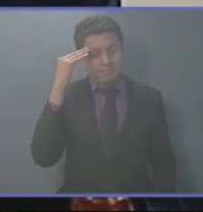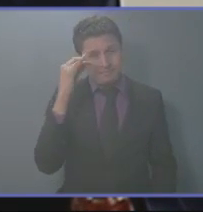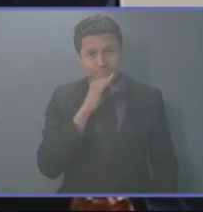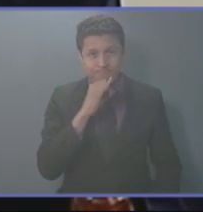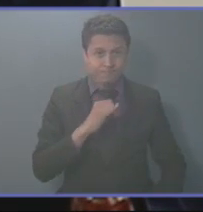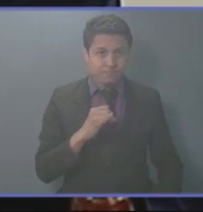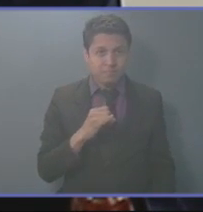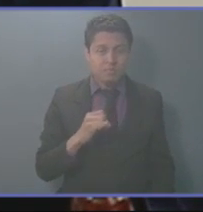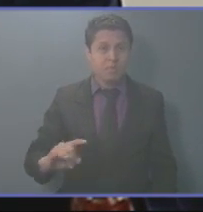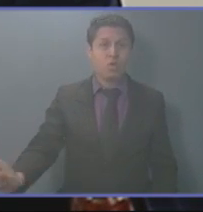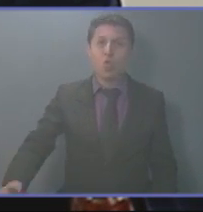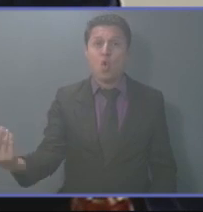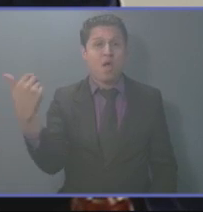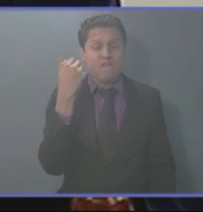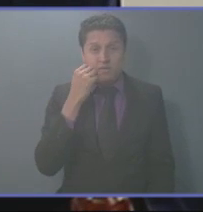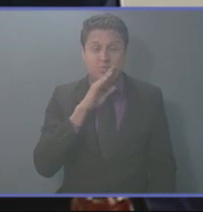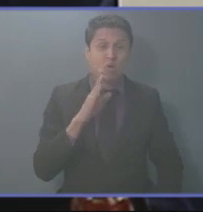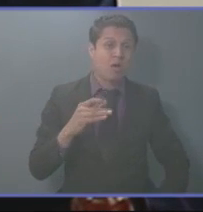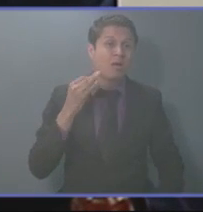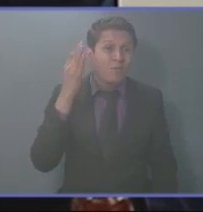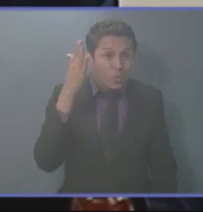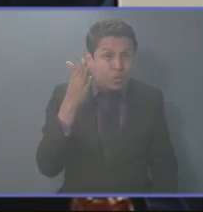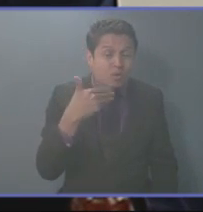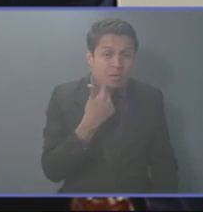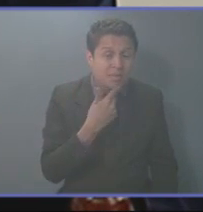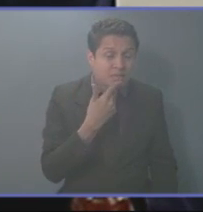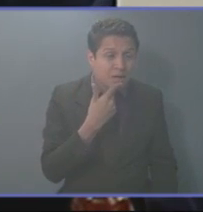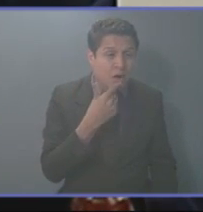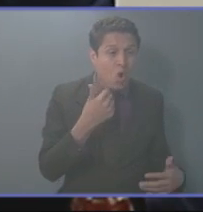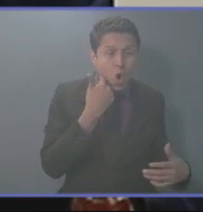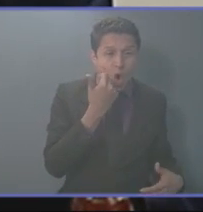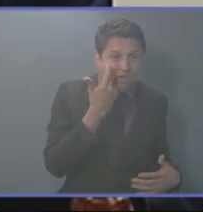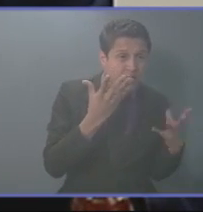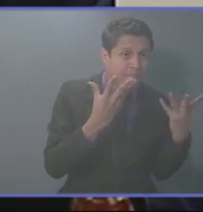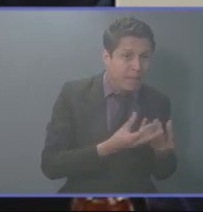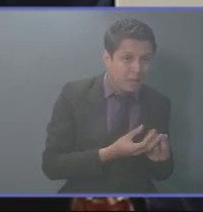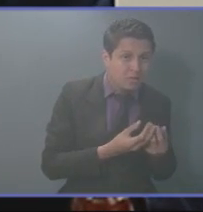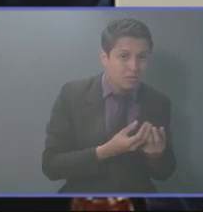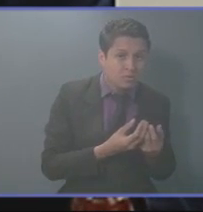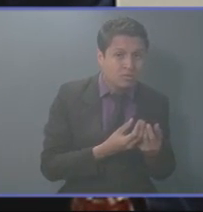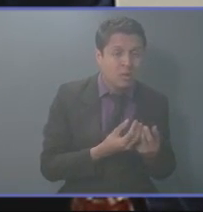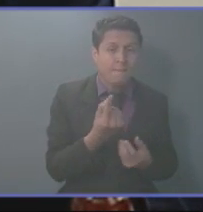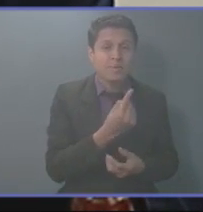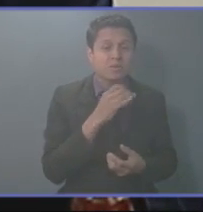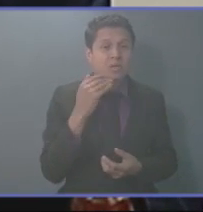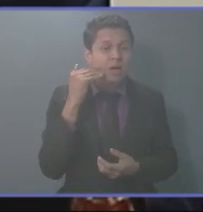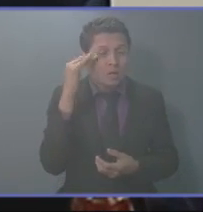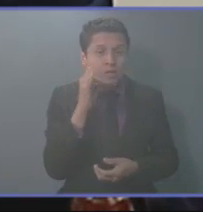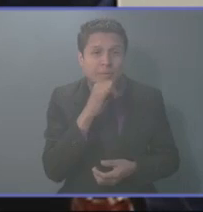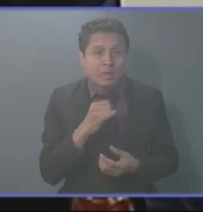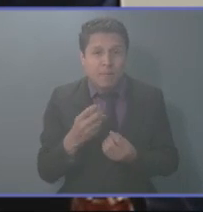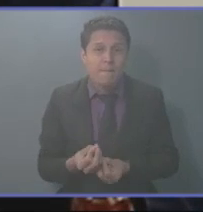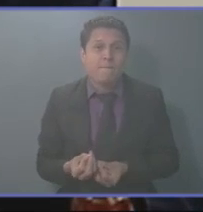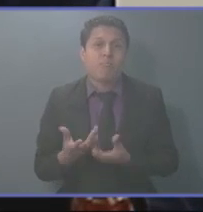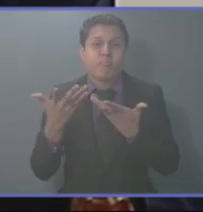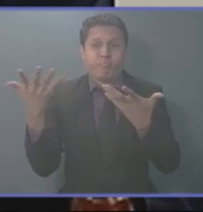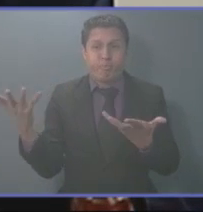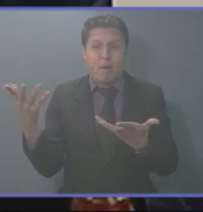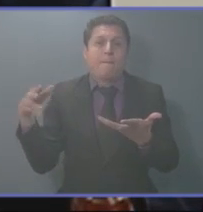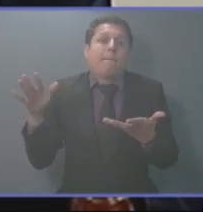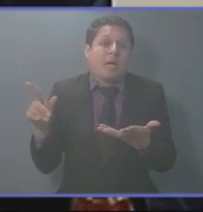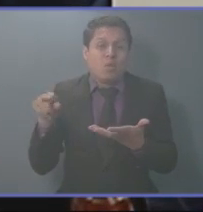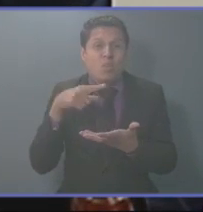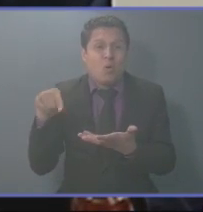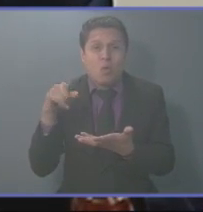mayores menos enfermos. Y que este reto no debe de ser solo del Seguro Social, este es un reto de